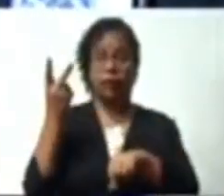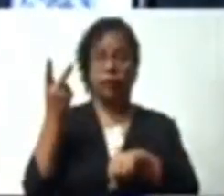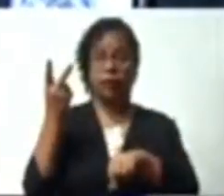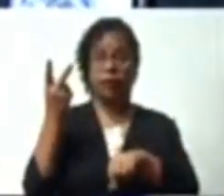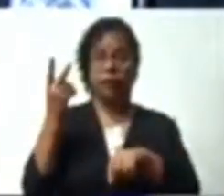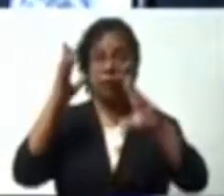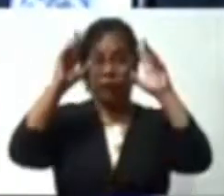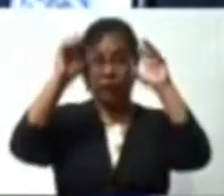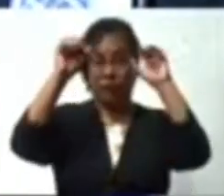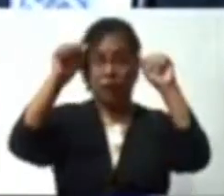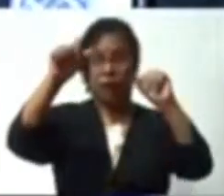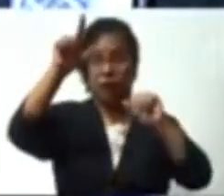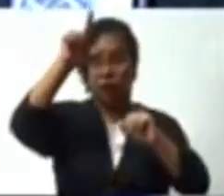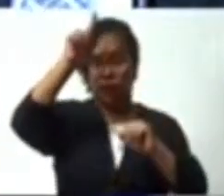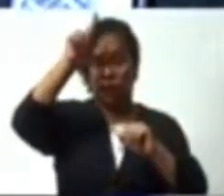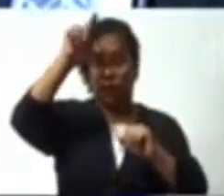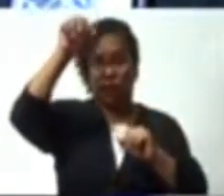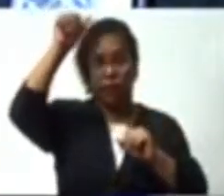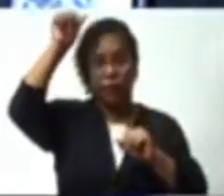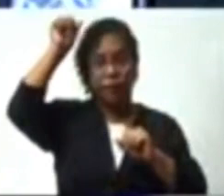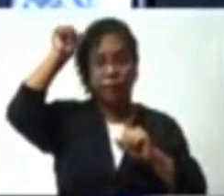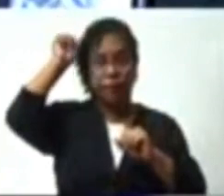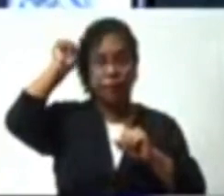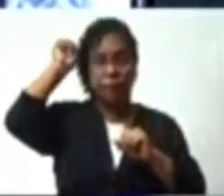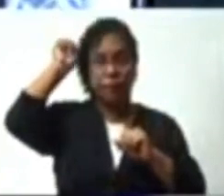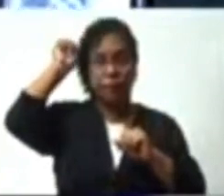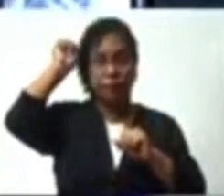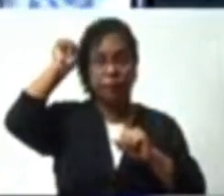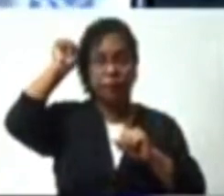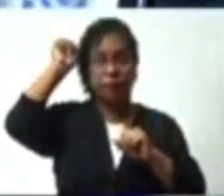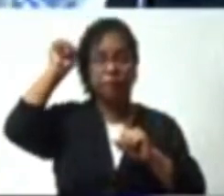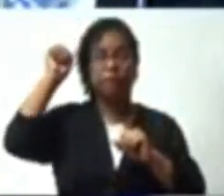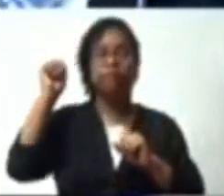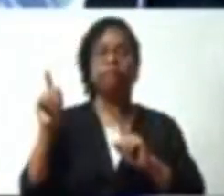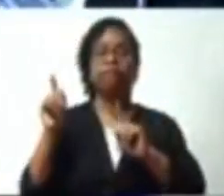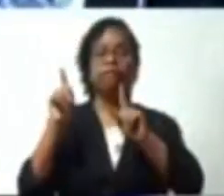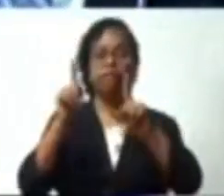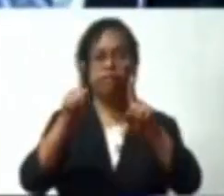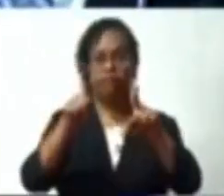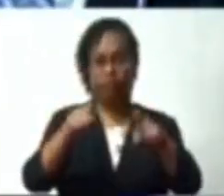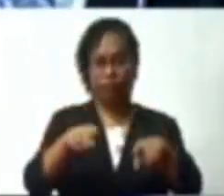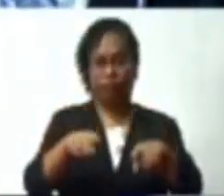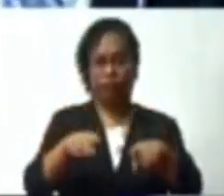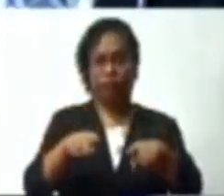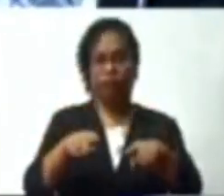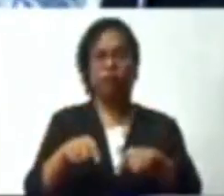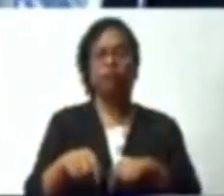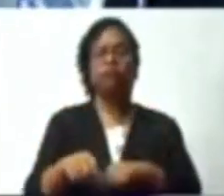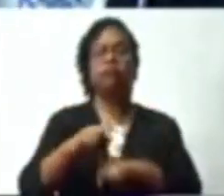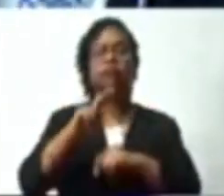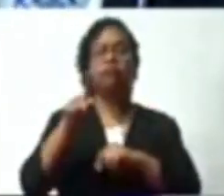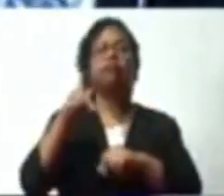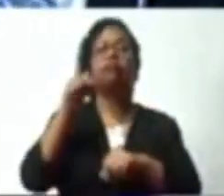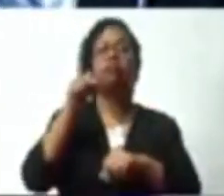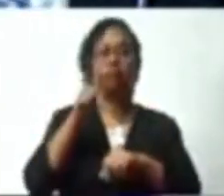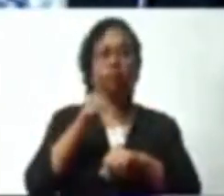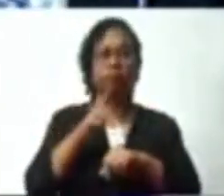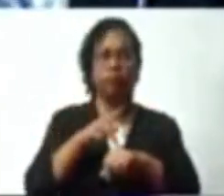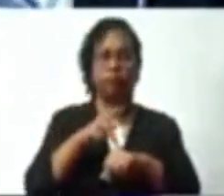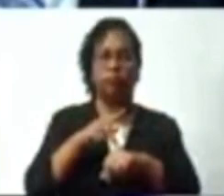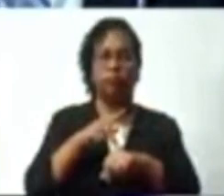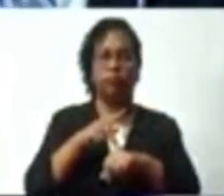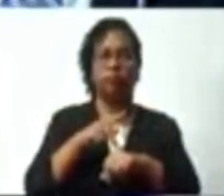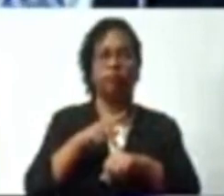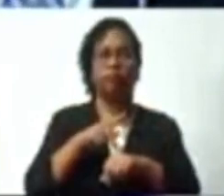Corona pernota en la provincia, cena en la provincia, duerme